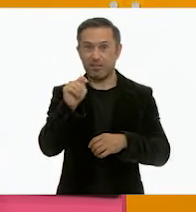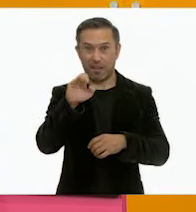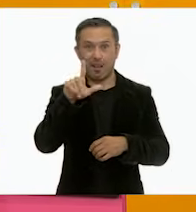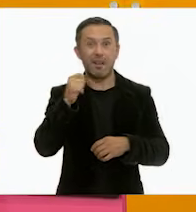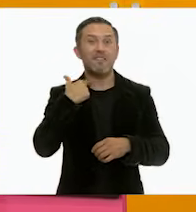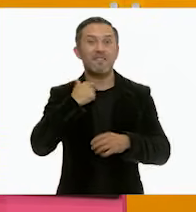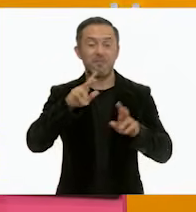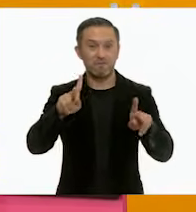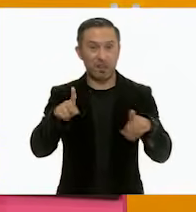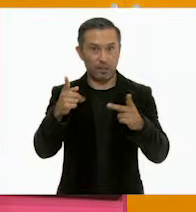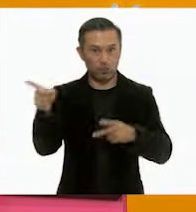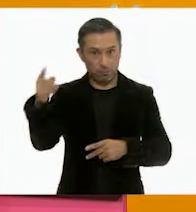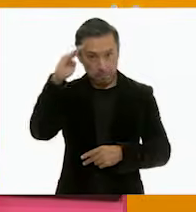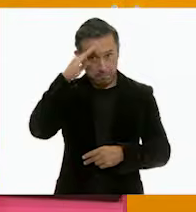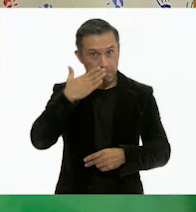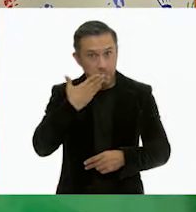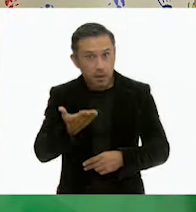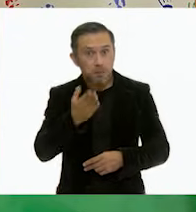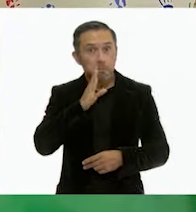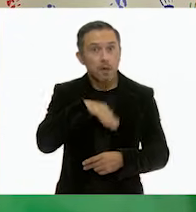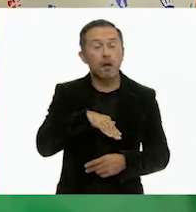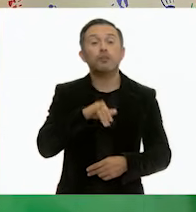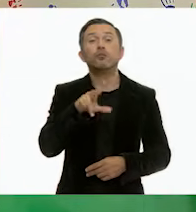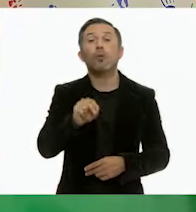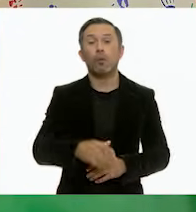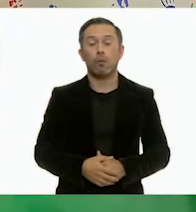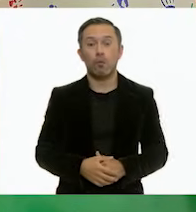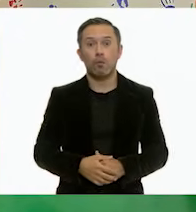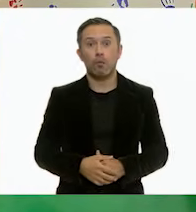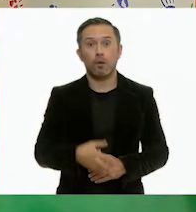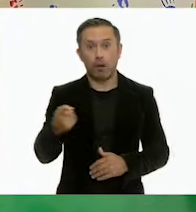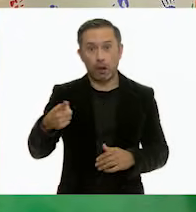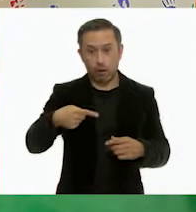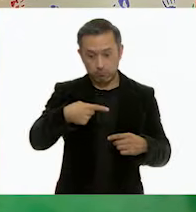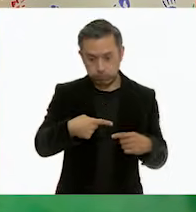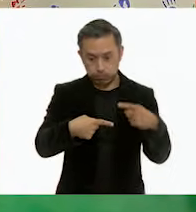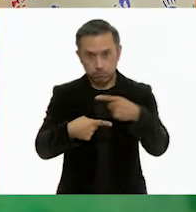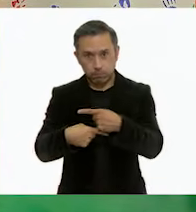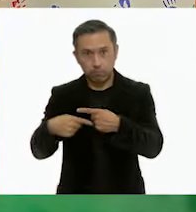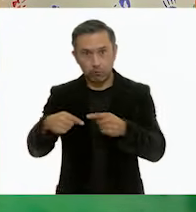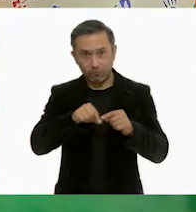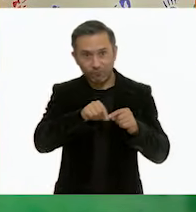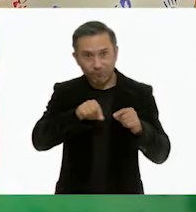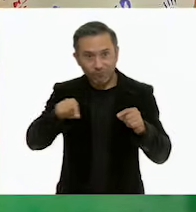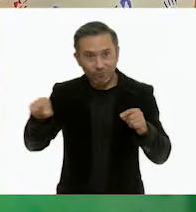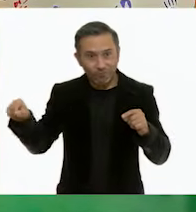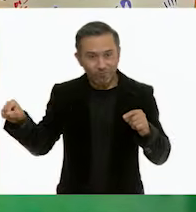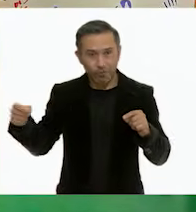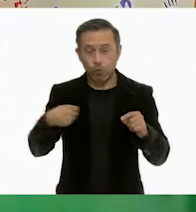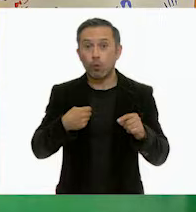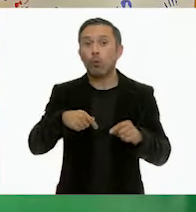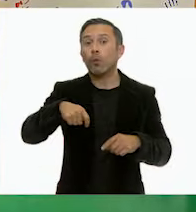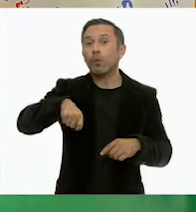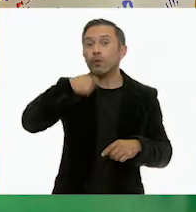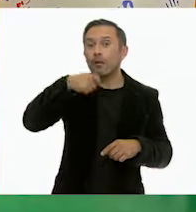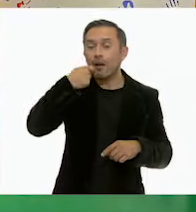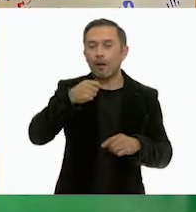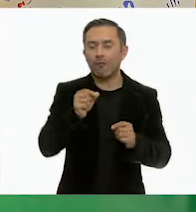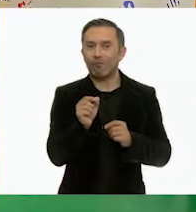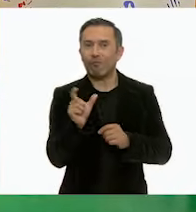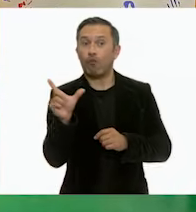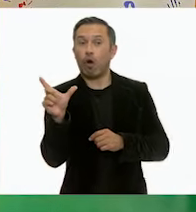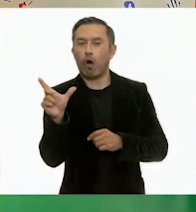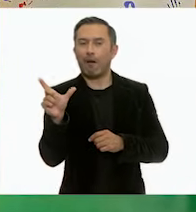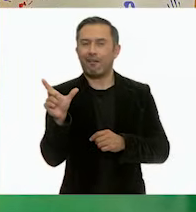o incorrecto. Si estaba bien lo que estaba haciendo utilizando diferentes unidades de